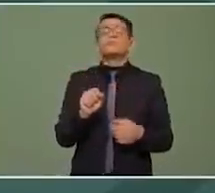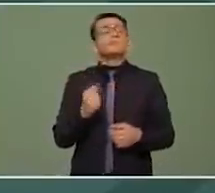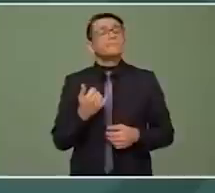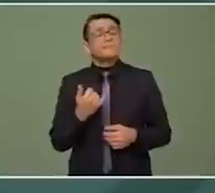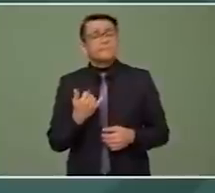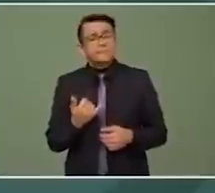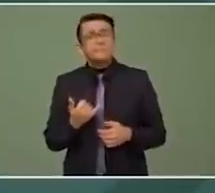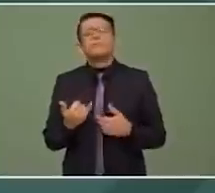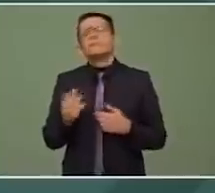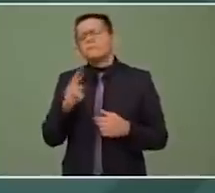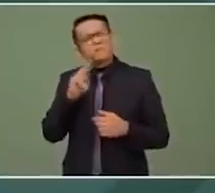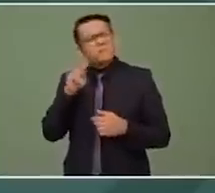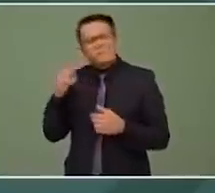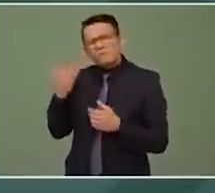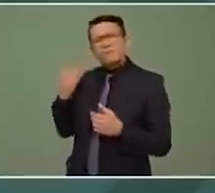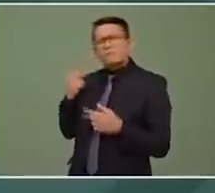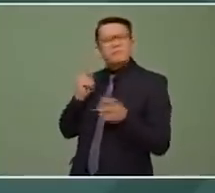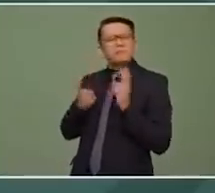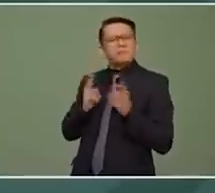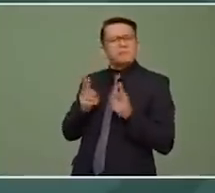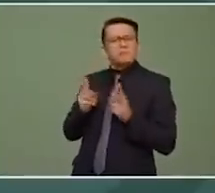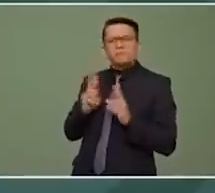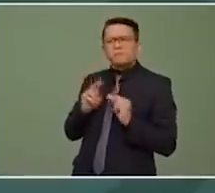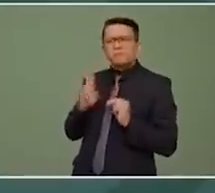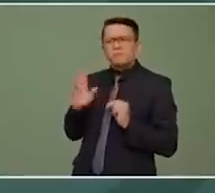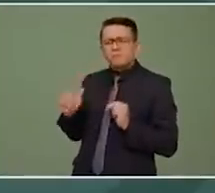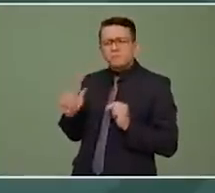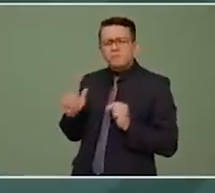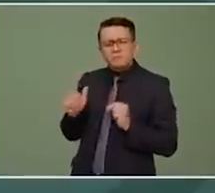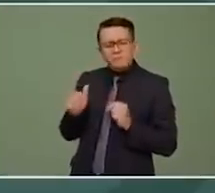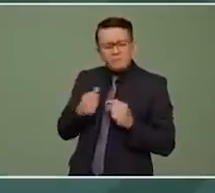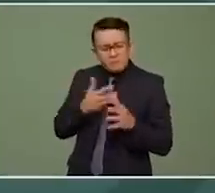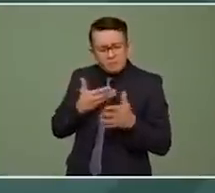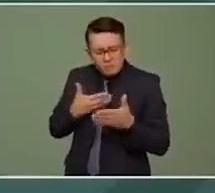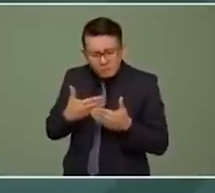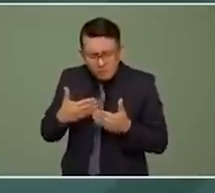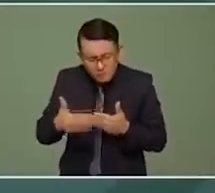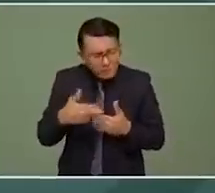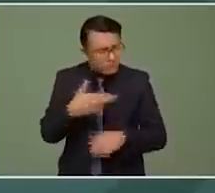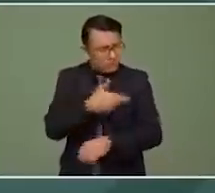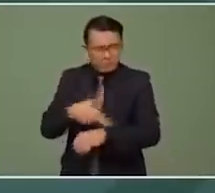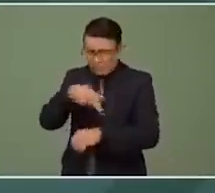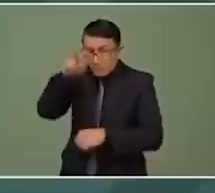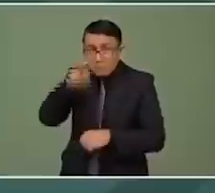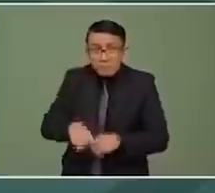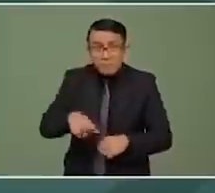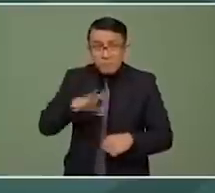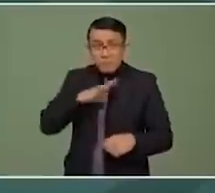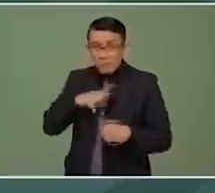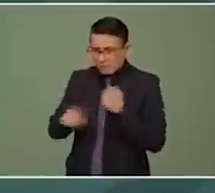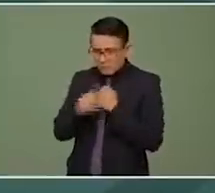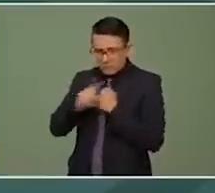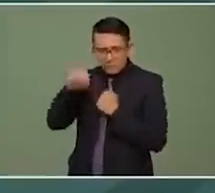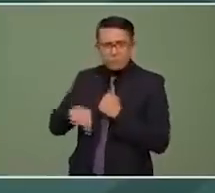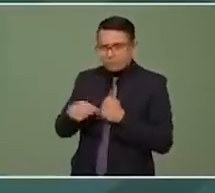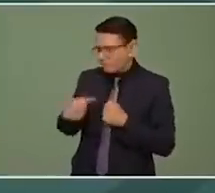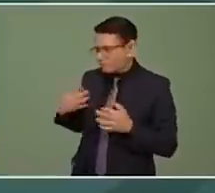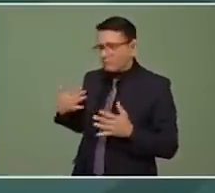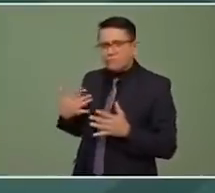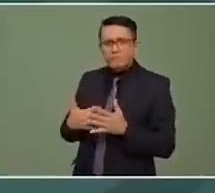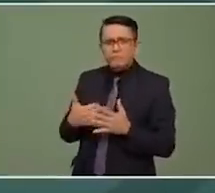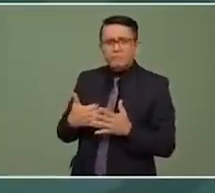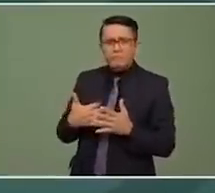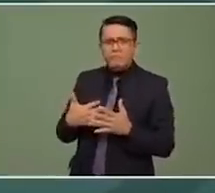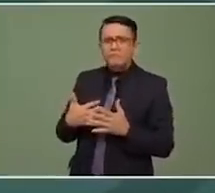nunca se habló los problemas que hay en el sector salud